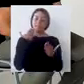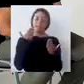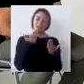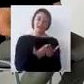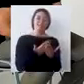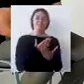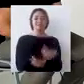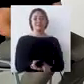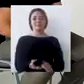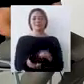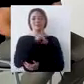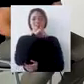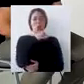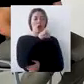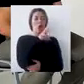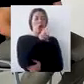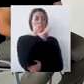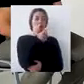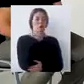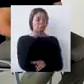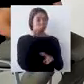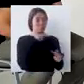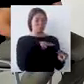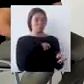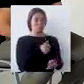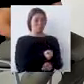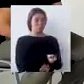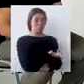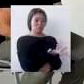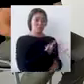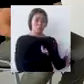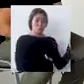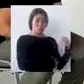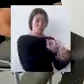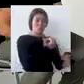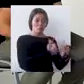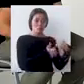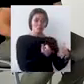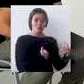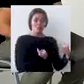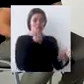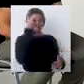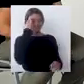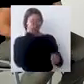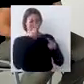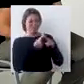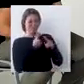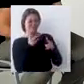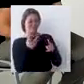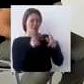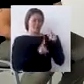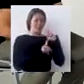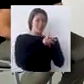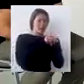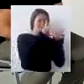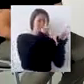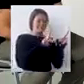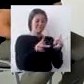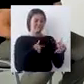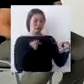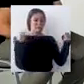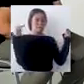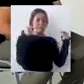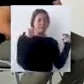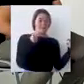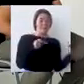Qué bonito ver a la gente jugando esto, jugando a crear personajes, jugando a enfrentarse a las